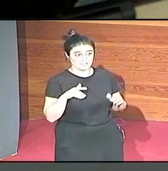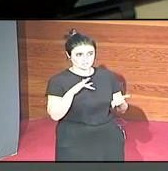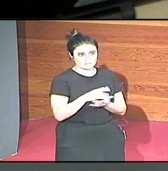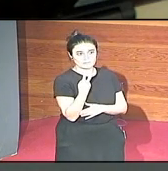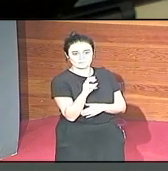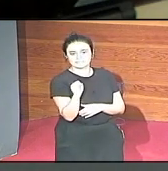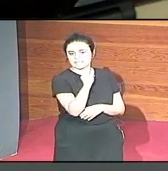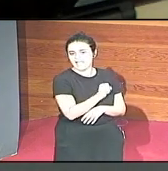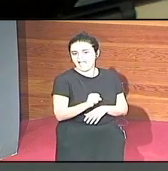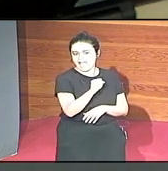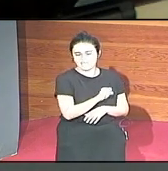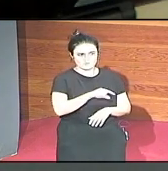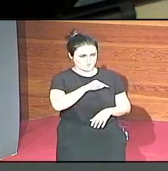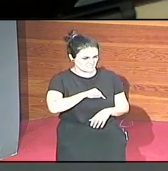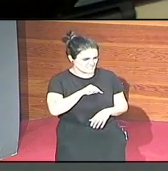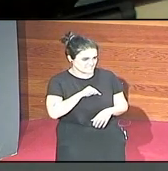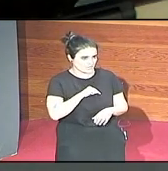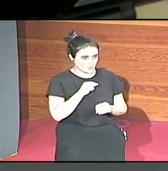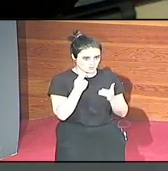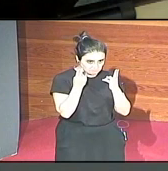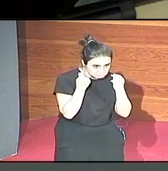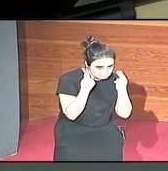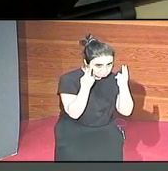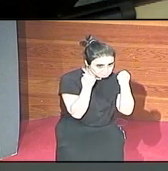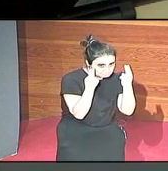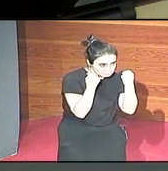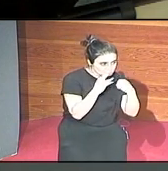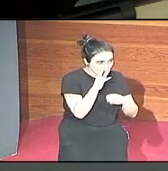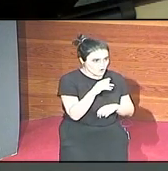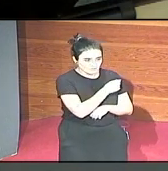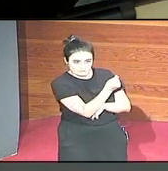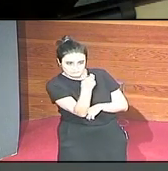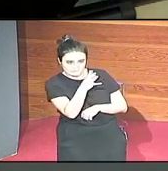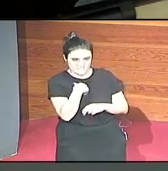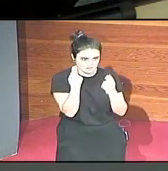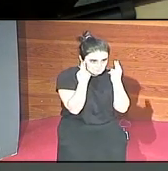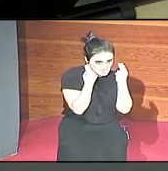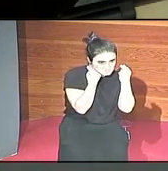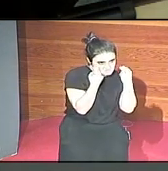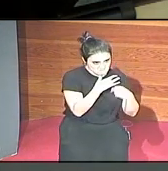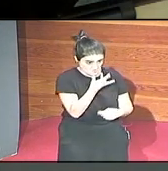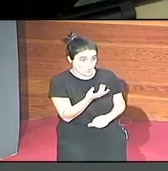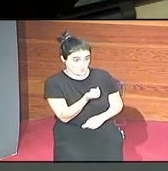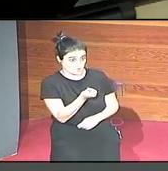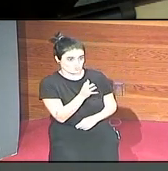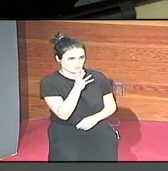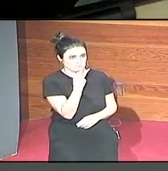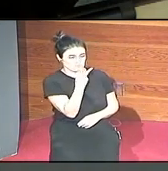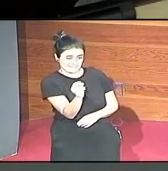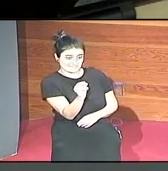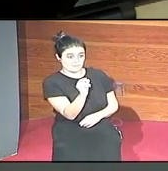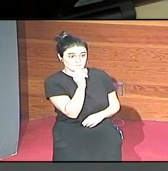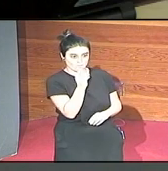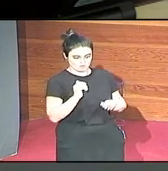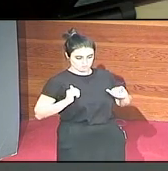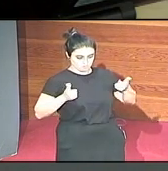sintiéndose humillada o pretendiendo que la quieren humillar. Digo 20 porque en los 10